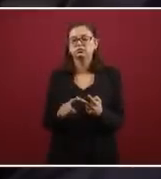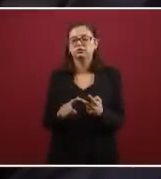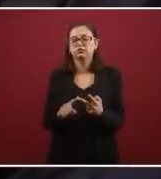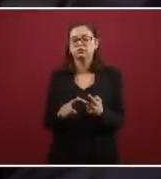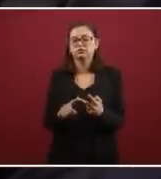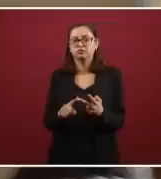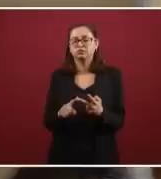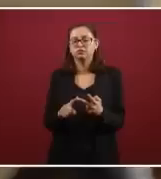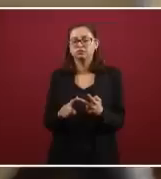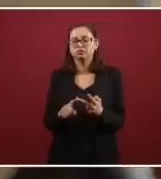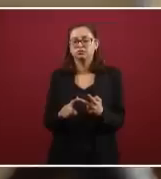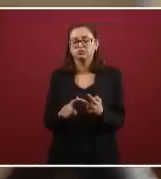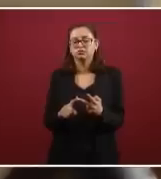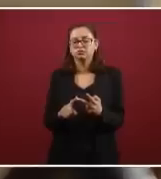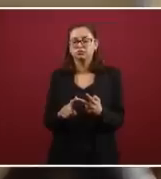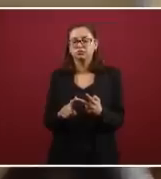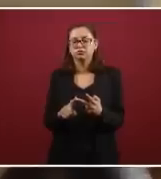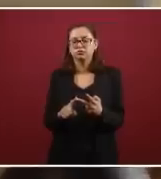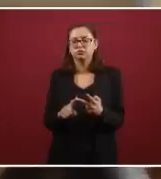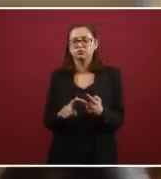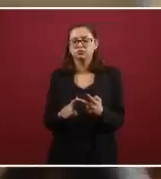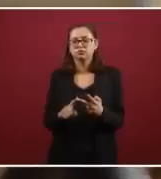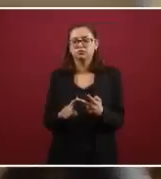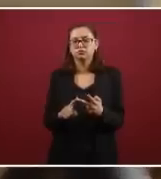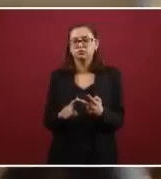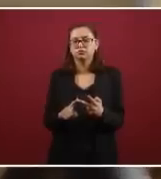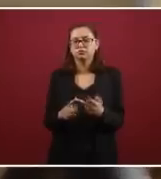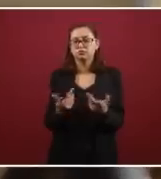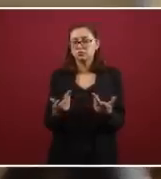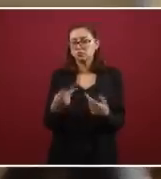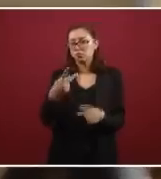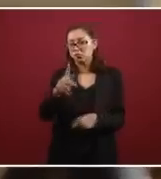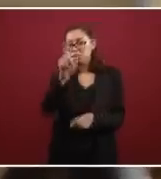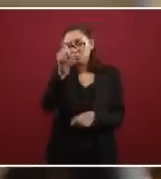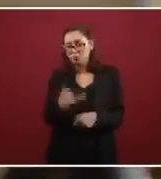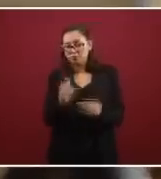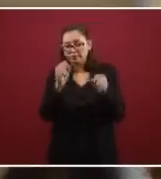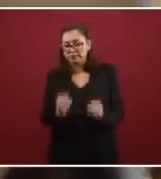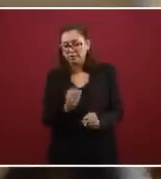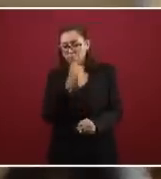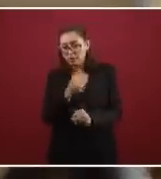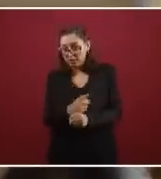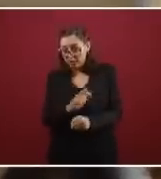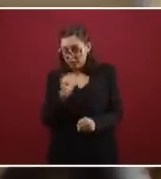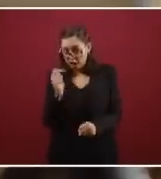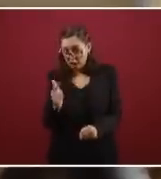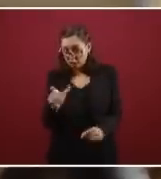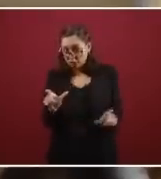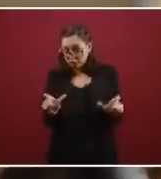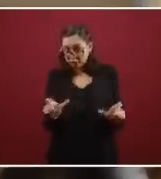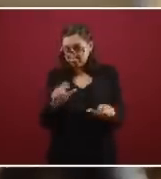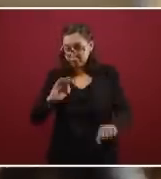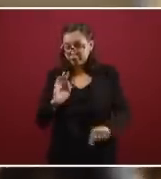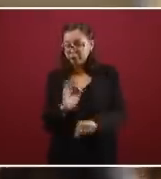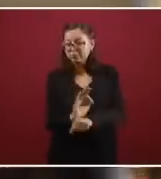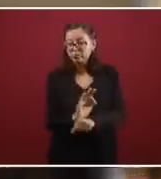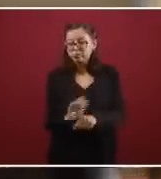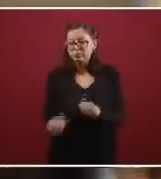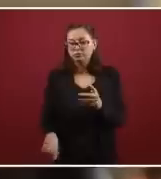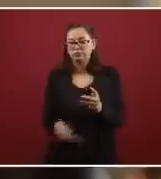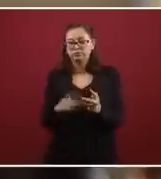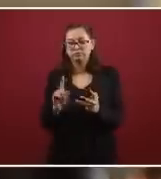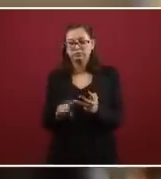esto no afecta su plan de seguridad personal, si no planean incrementarla. Y tercero, si no cambia